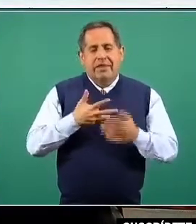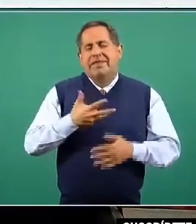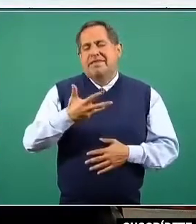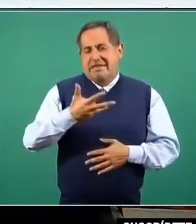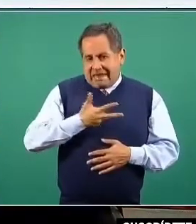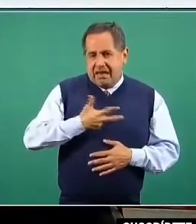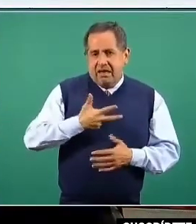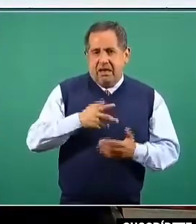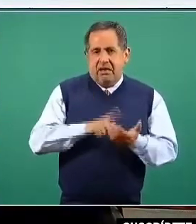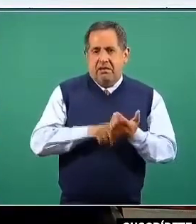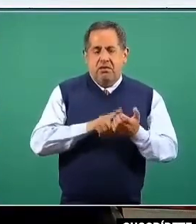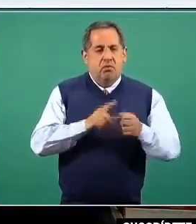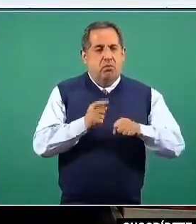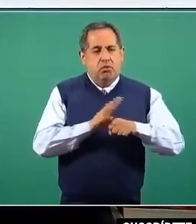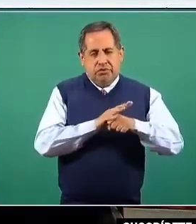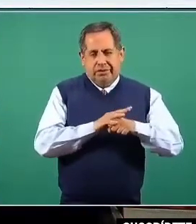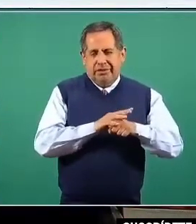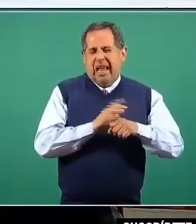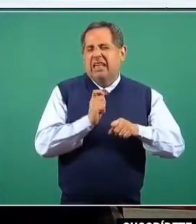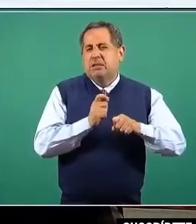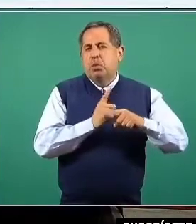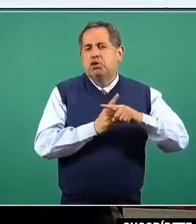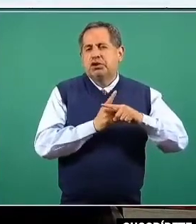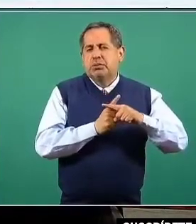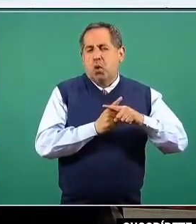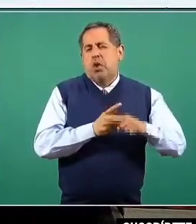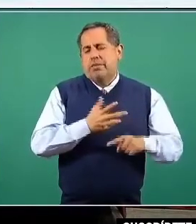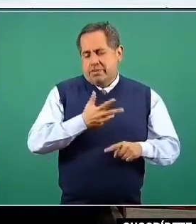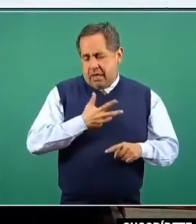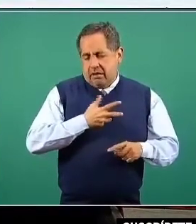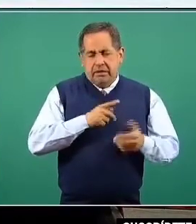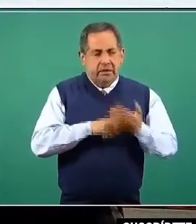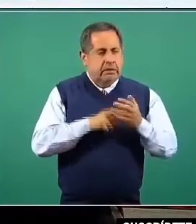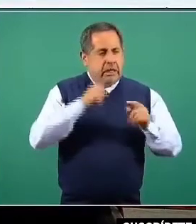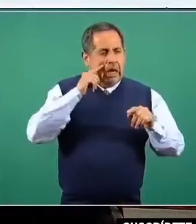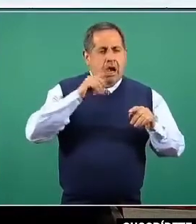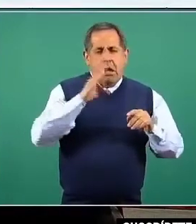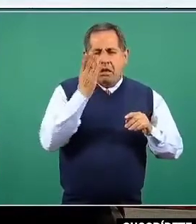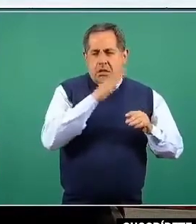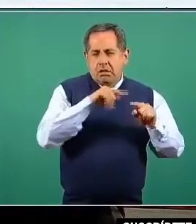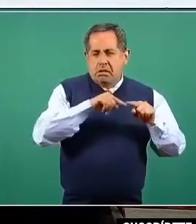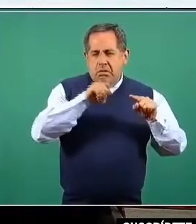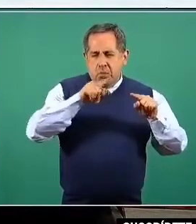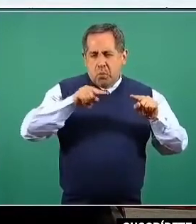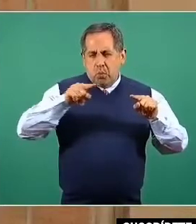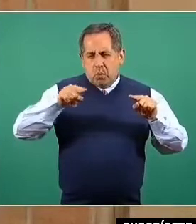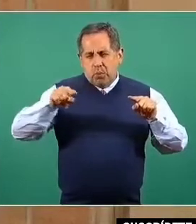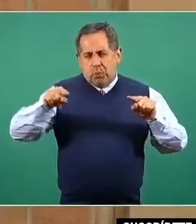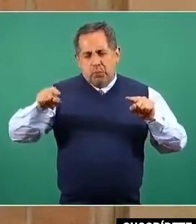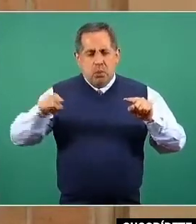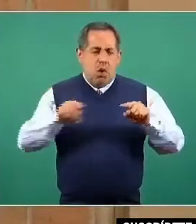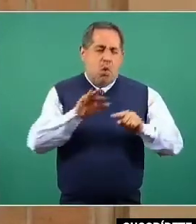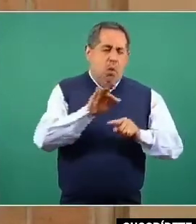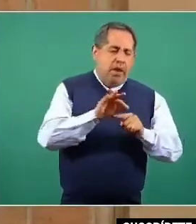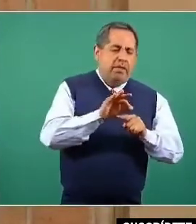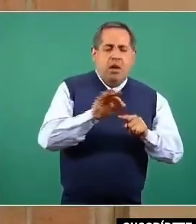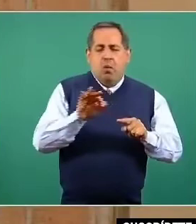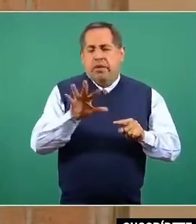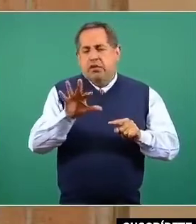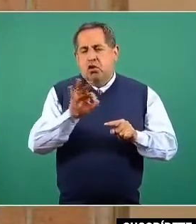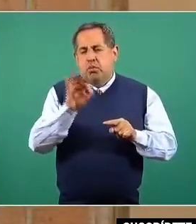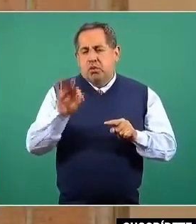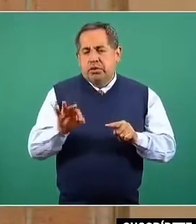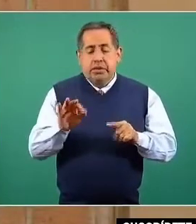este comportamiento ondulante que en su momento sube y baja dentro de parámetros de entre el 40 y 45%,